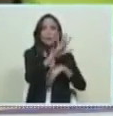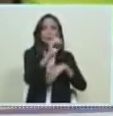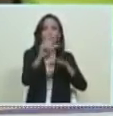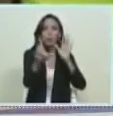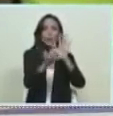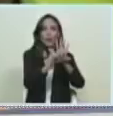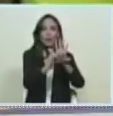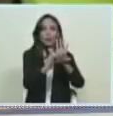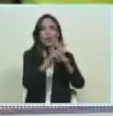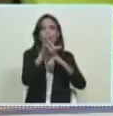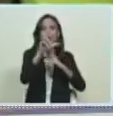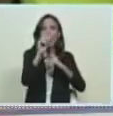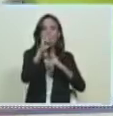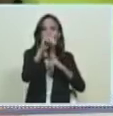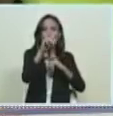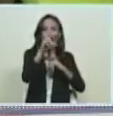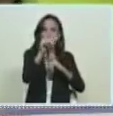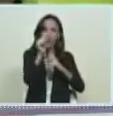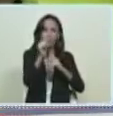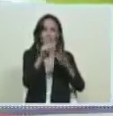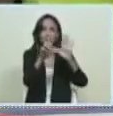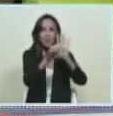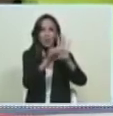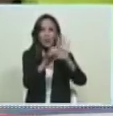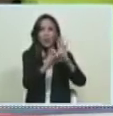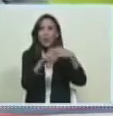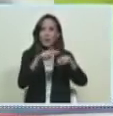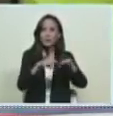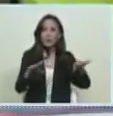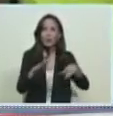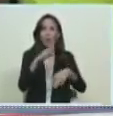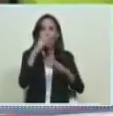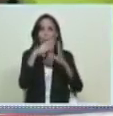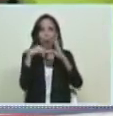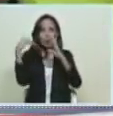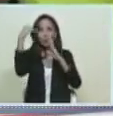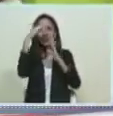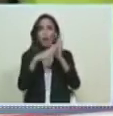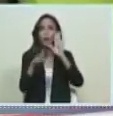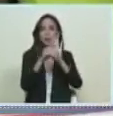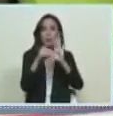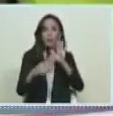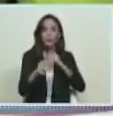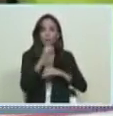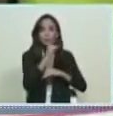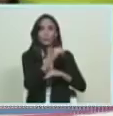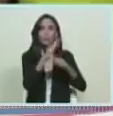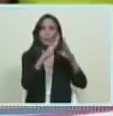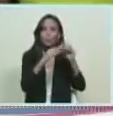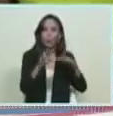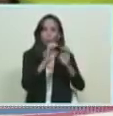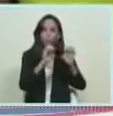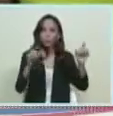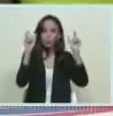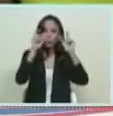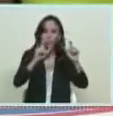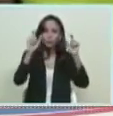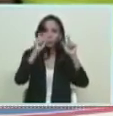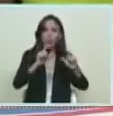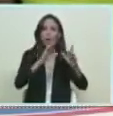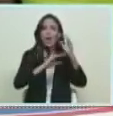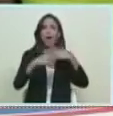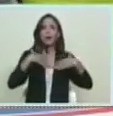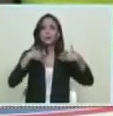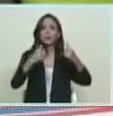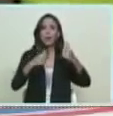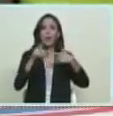Ley de Protección al Niño, Niña y Adolescente, dice que nuestros niños, niñas y adolescentes tienen el derecho a ser informados y educados en cuanto a una